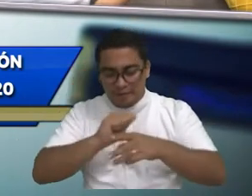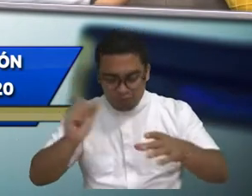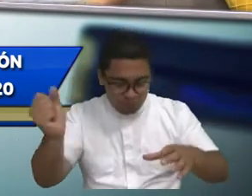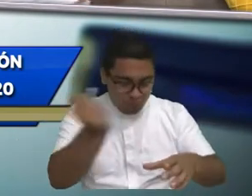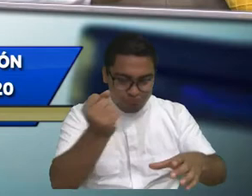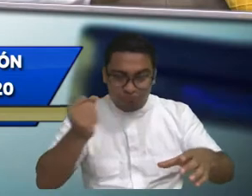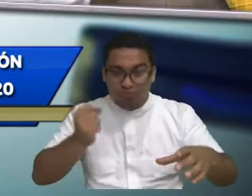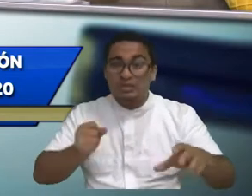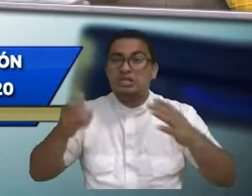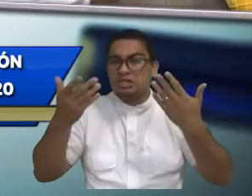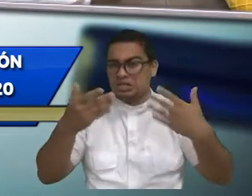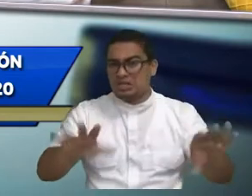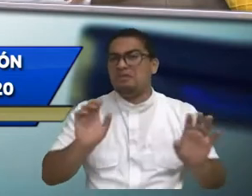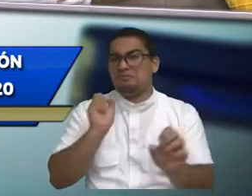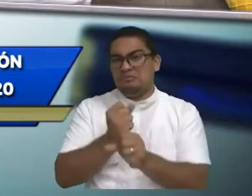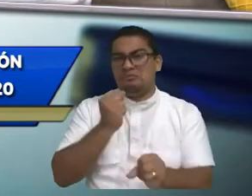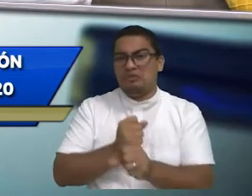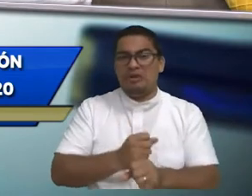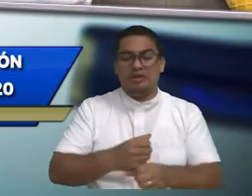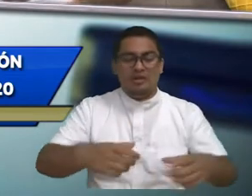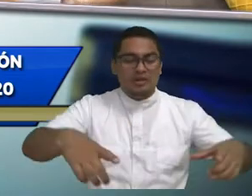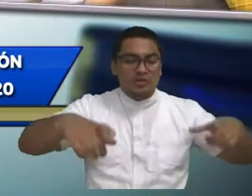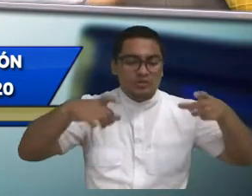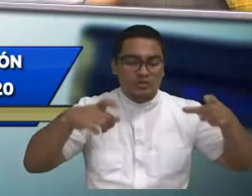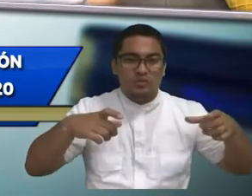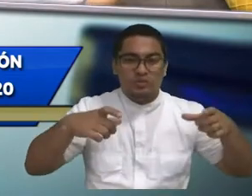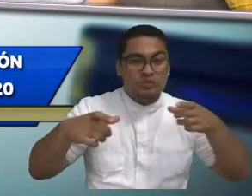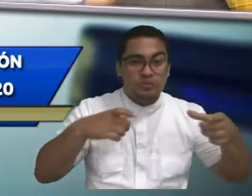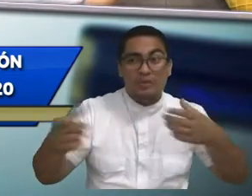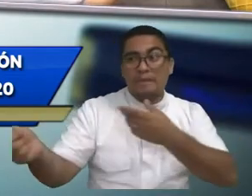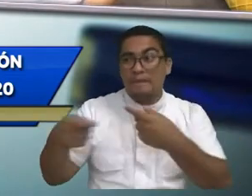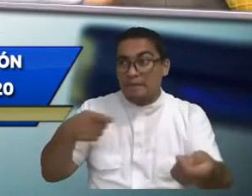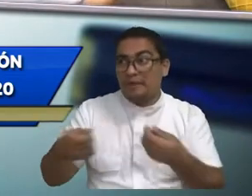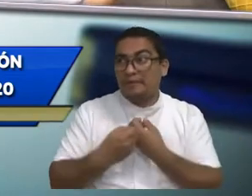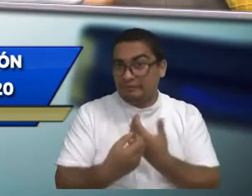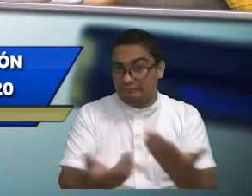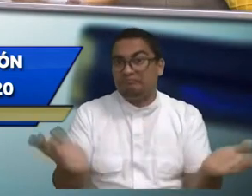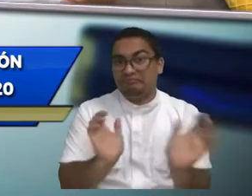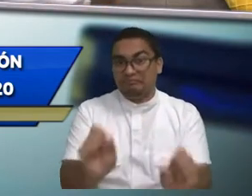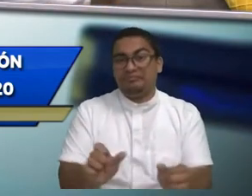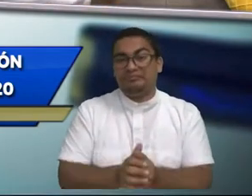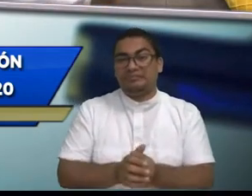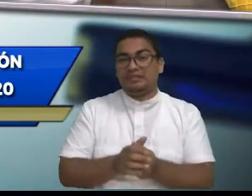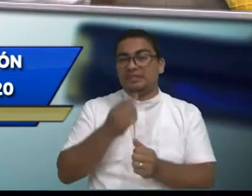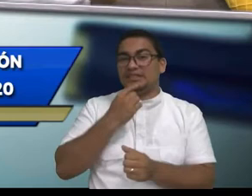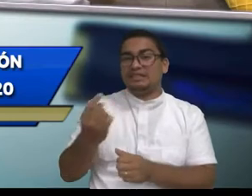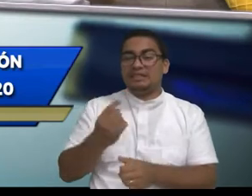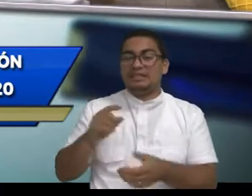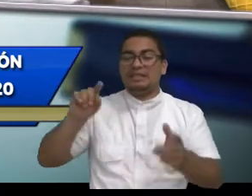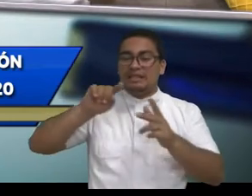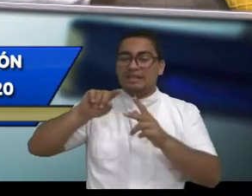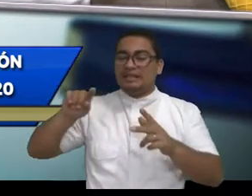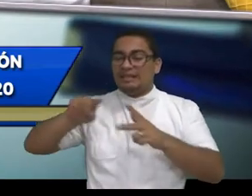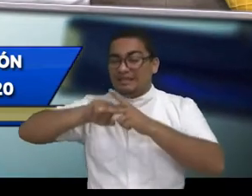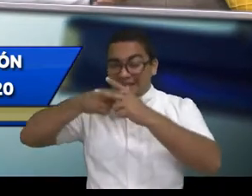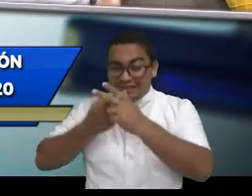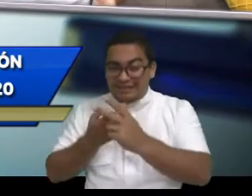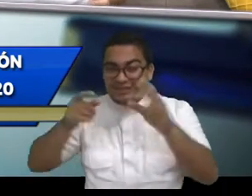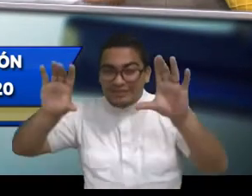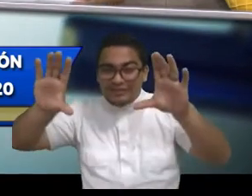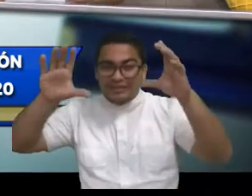lista para elaborar pasteles y vender un servicio y entonces a partir de la capacitación esas